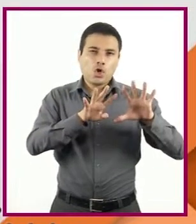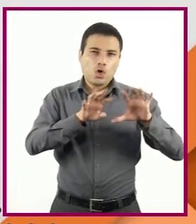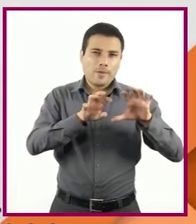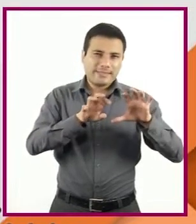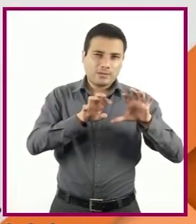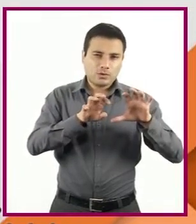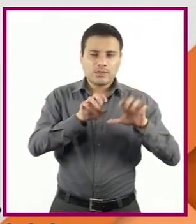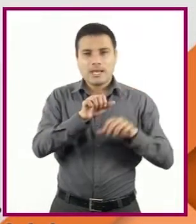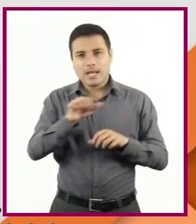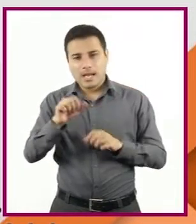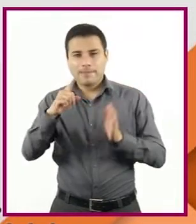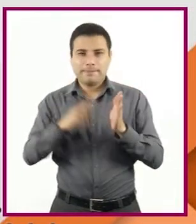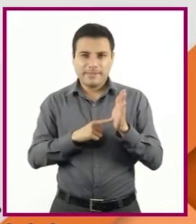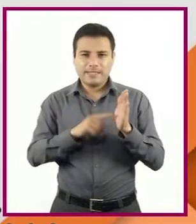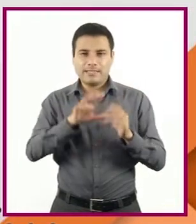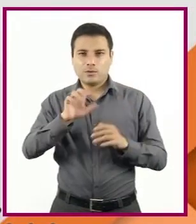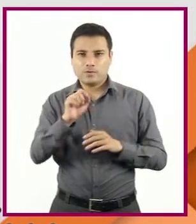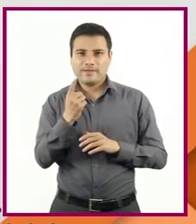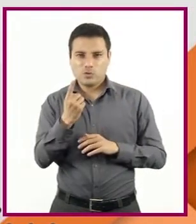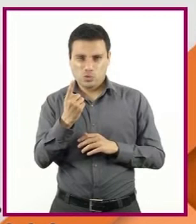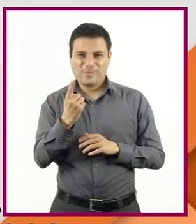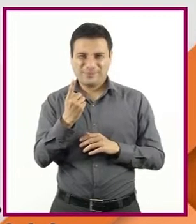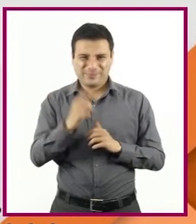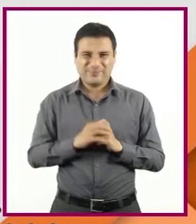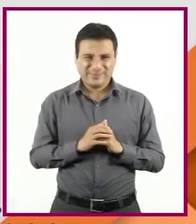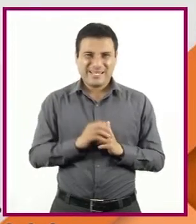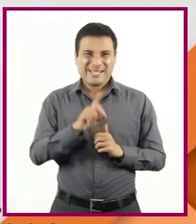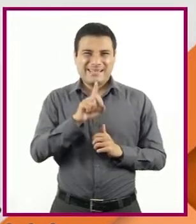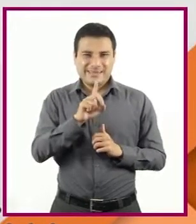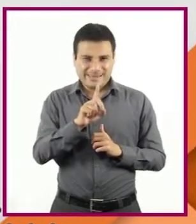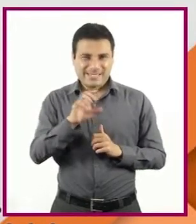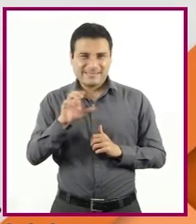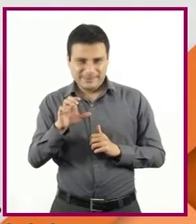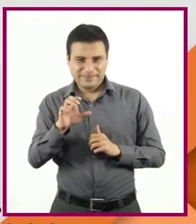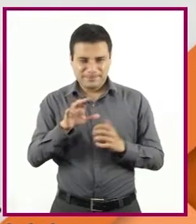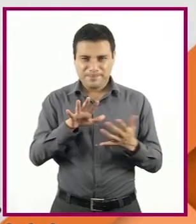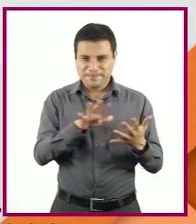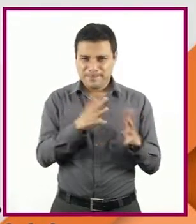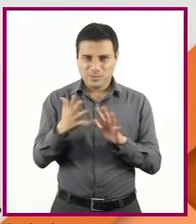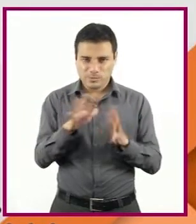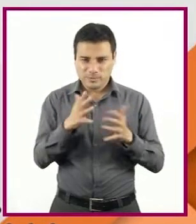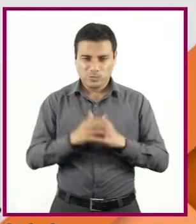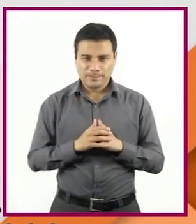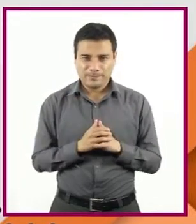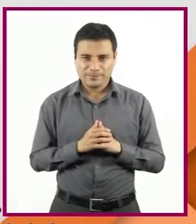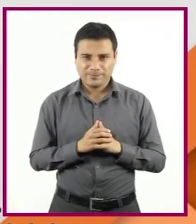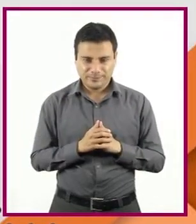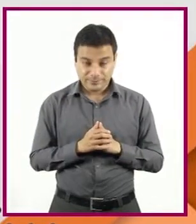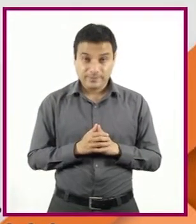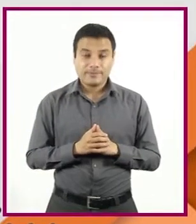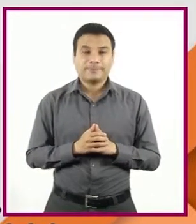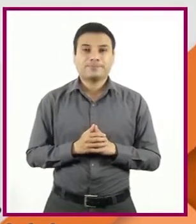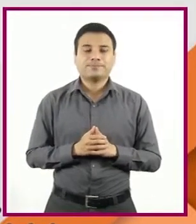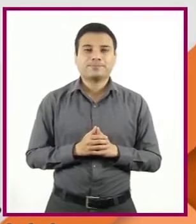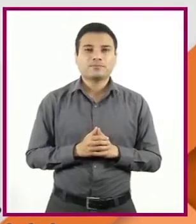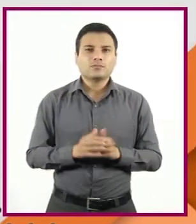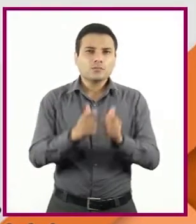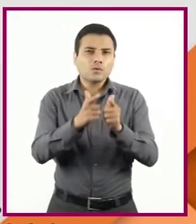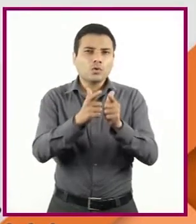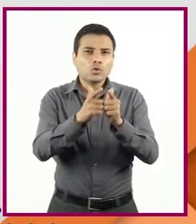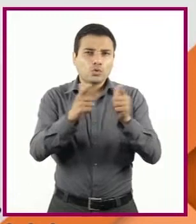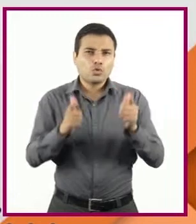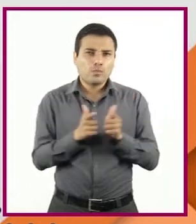y 1521 de nuestra era aproximadamente, la movilidad poblacional y la caída de las grandes